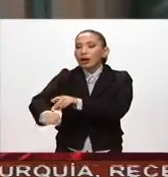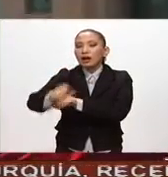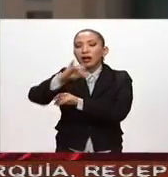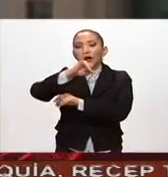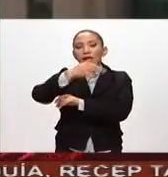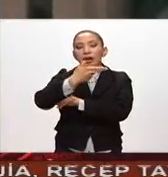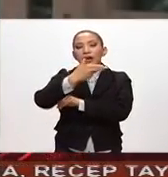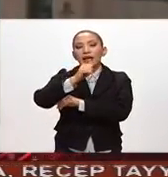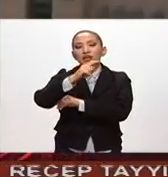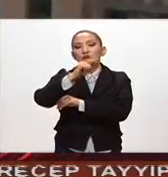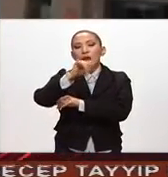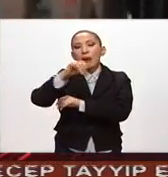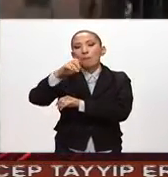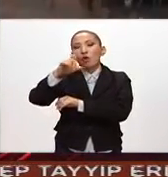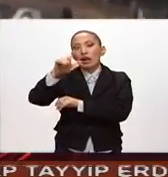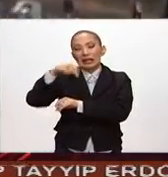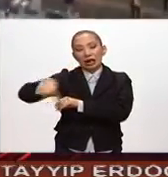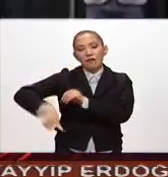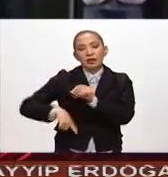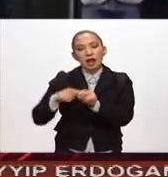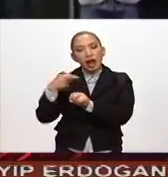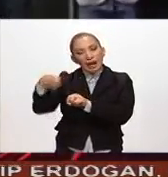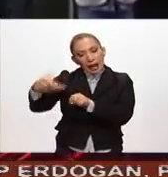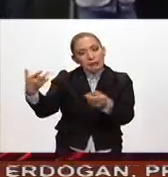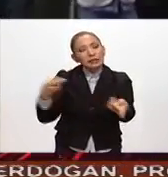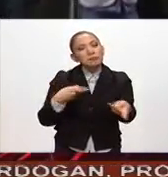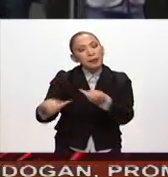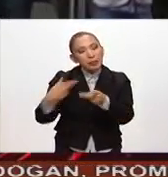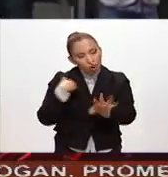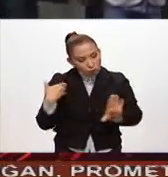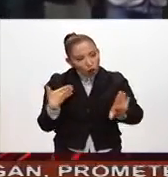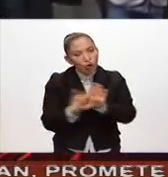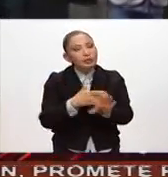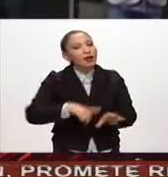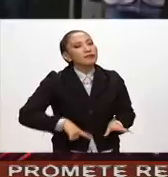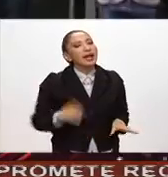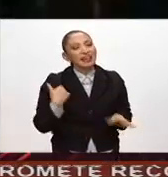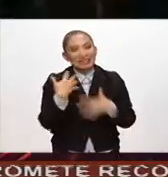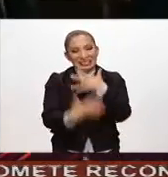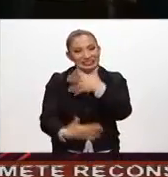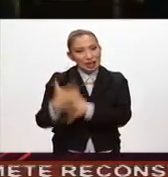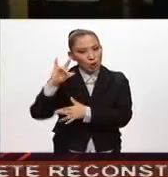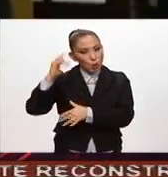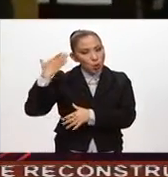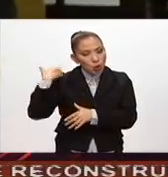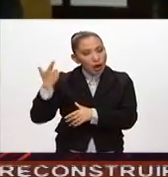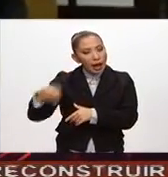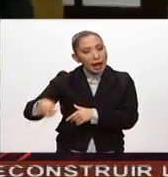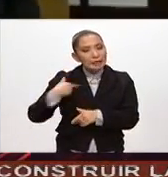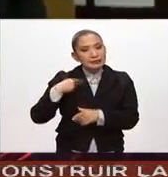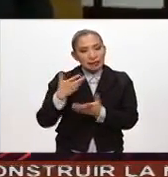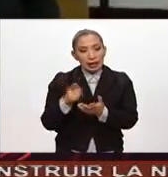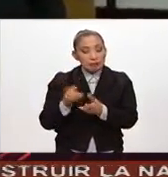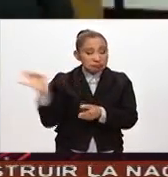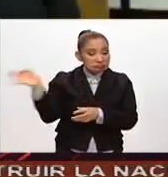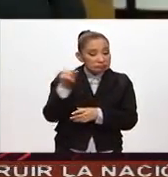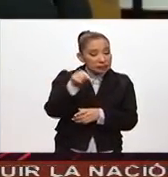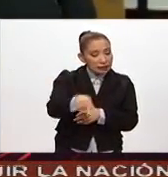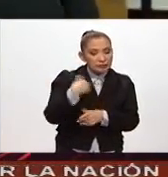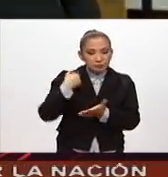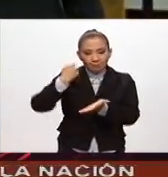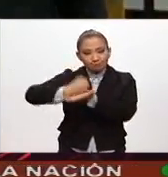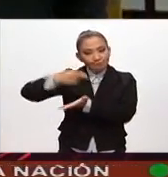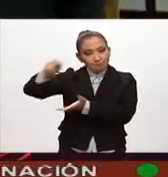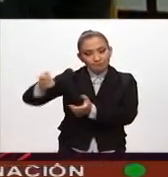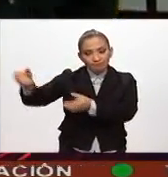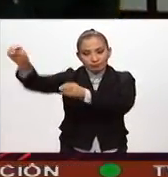Gülen, a quien el gobierno acusa de planear el intento de golpe de Estado el pasado 15 de julio. Esta vía legal abre la posibilidad de exigir